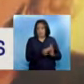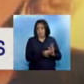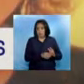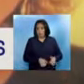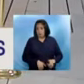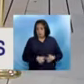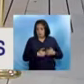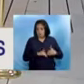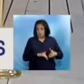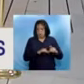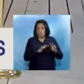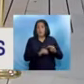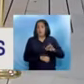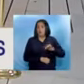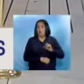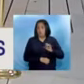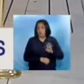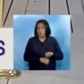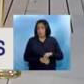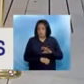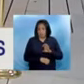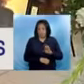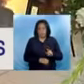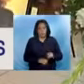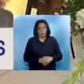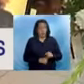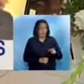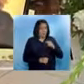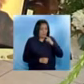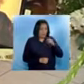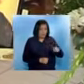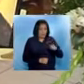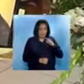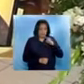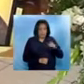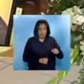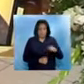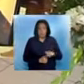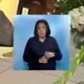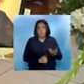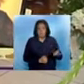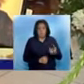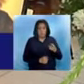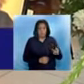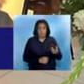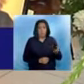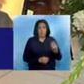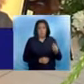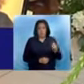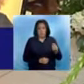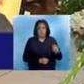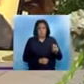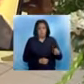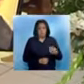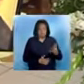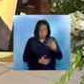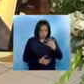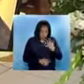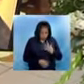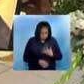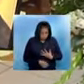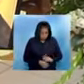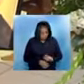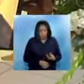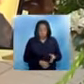esposo, José Espinosa. A ella lo que le ha pasado ha sido porque se deprimió mucho